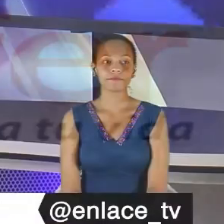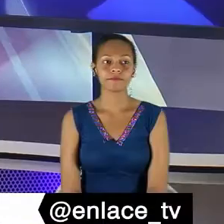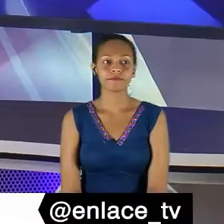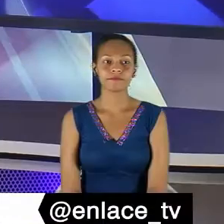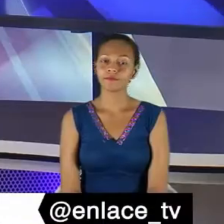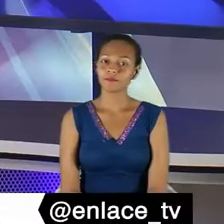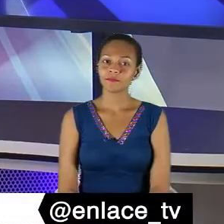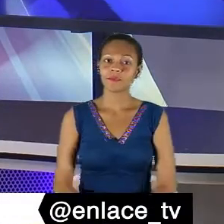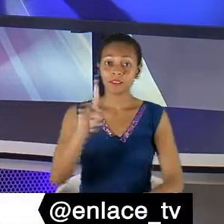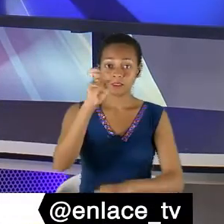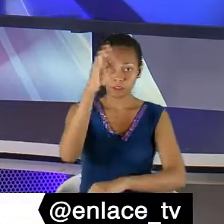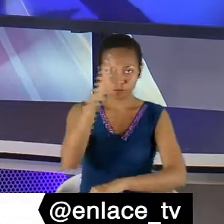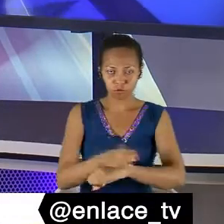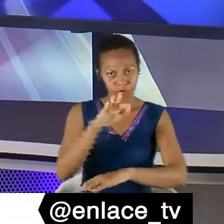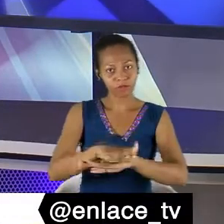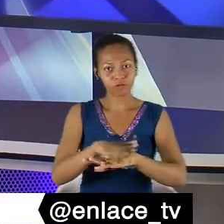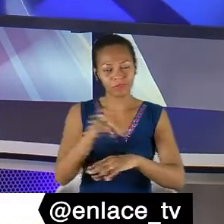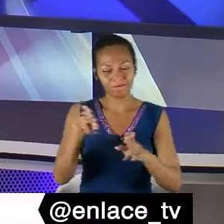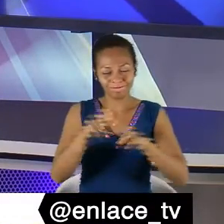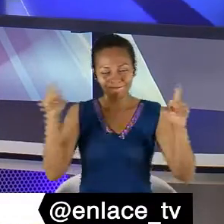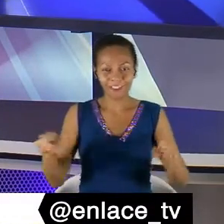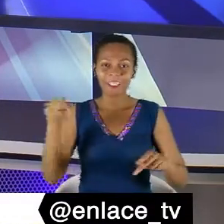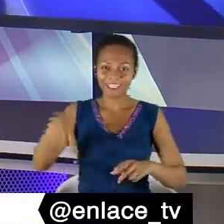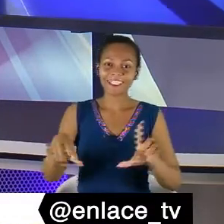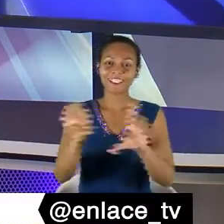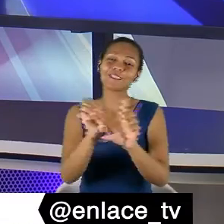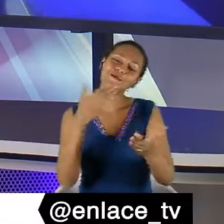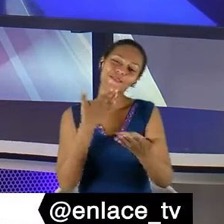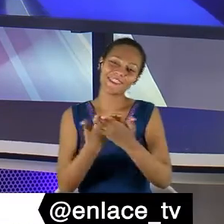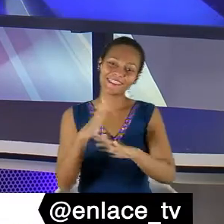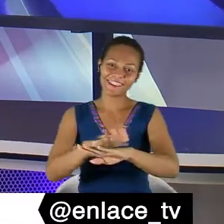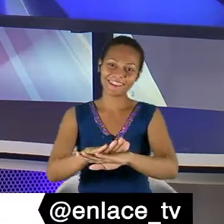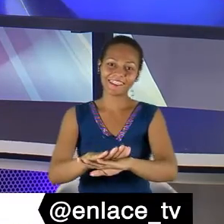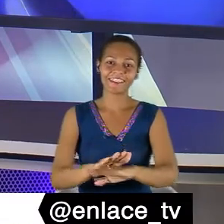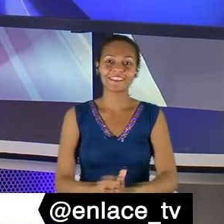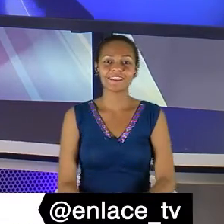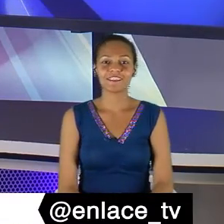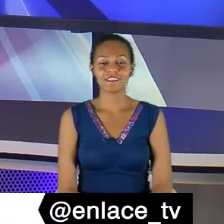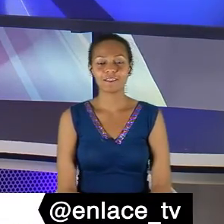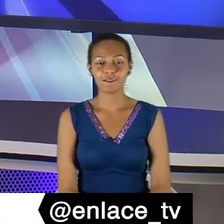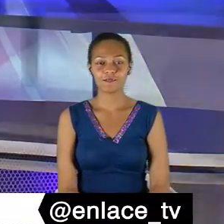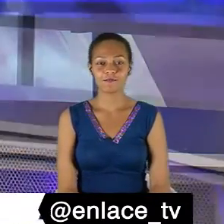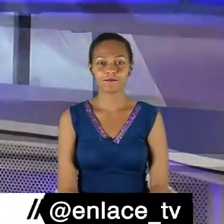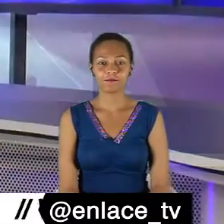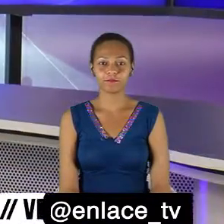6 de la tarde con más de lo que usted quiere ver en Enlace Noticias. Feliz tarde para todos.